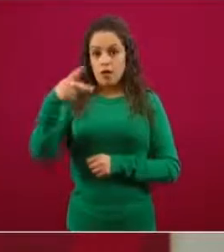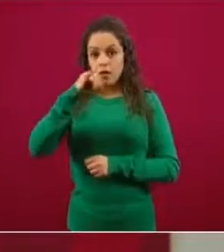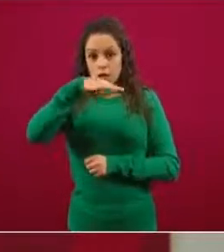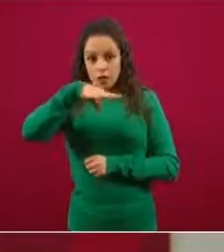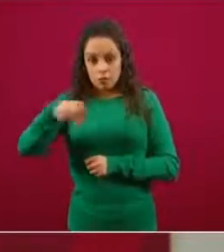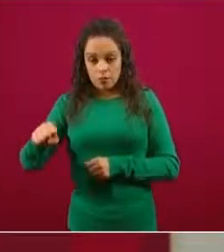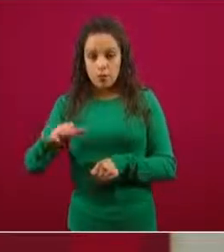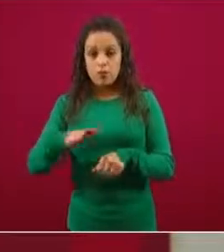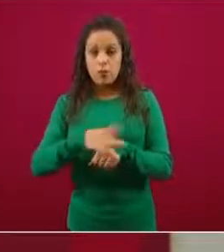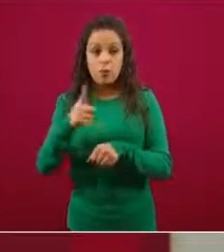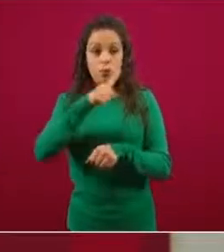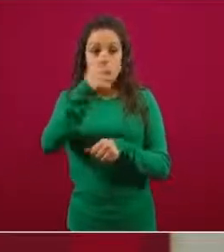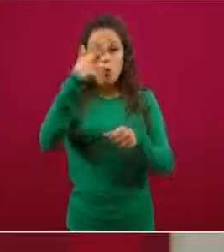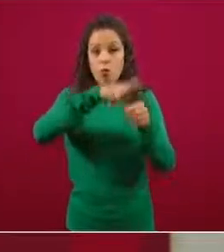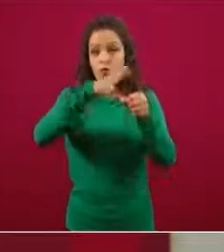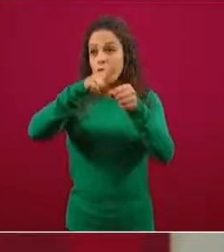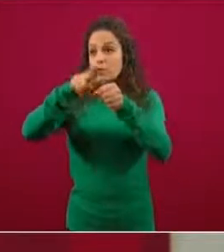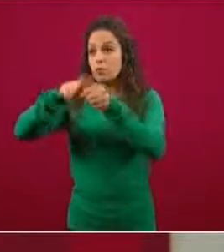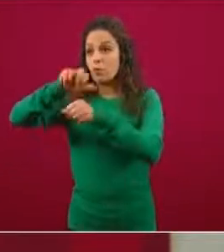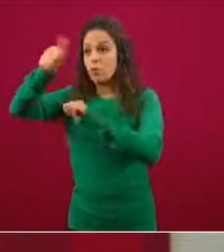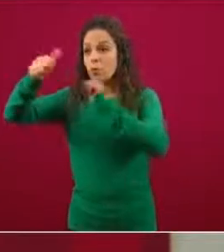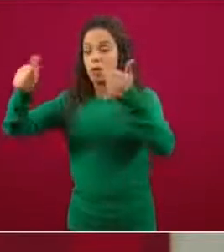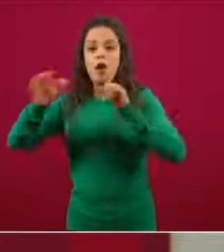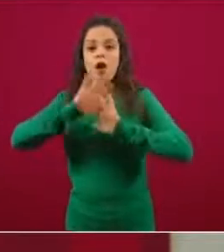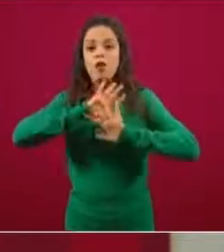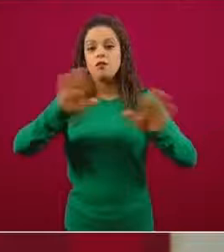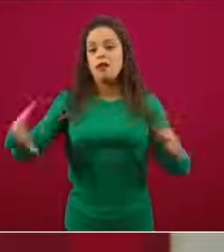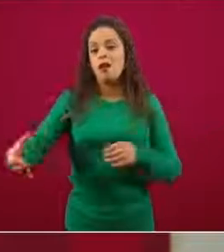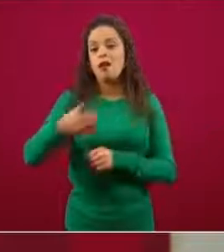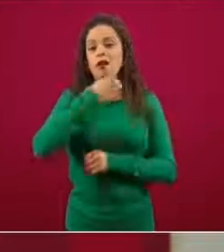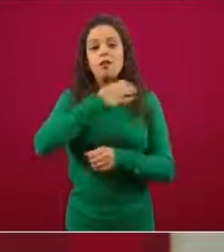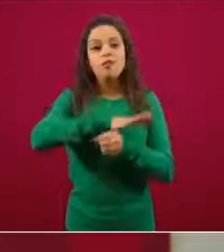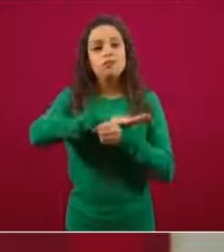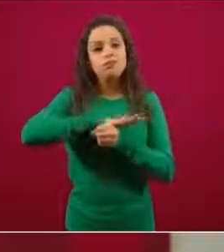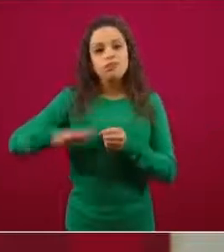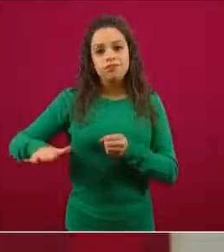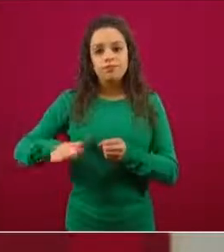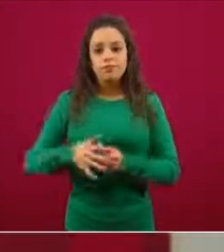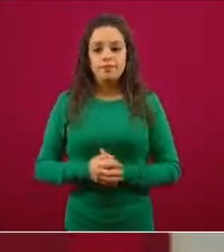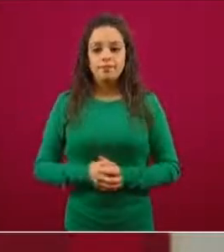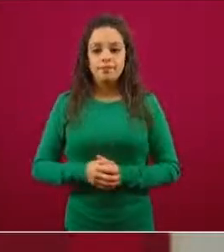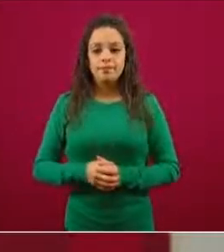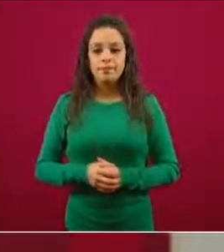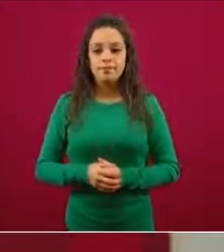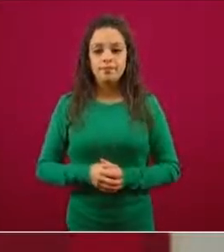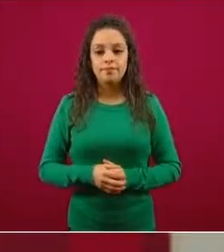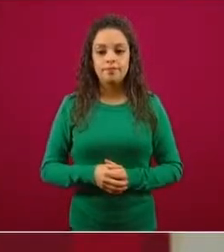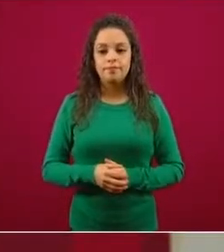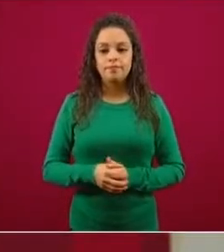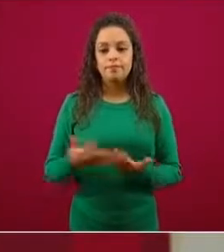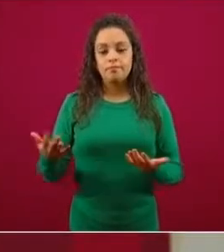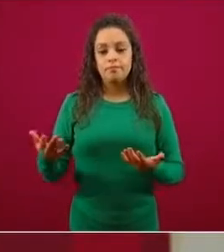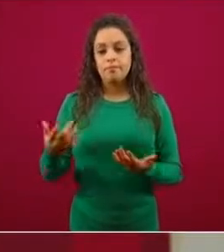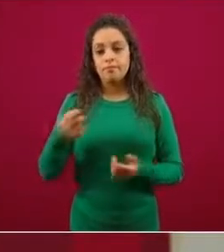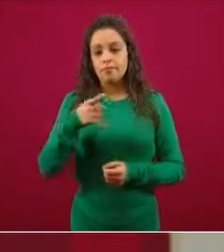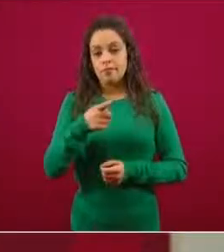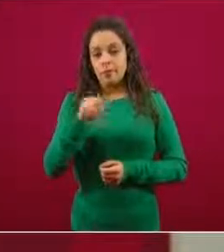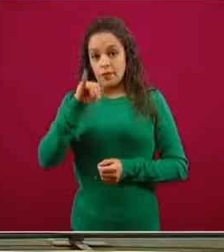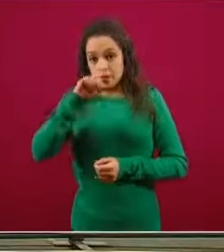en la ciudad, particularmente los Institutos Nacionales de Salud, una parte del ISSSTE